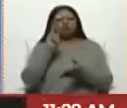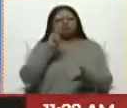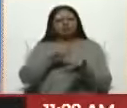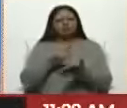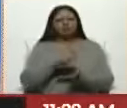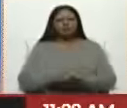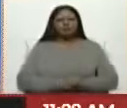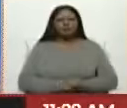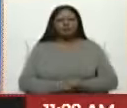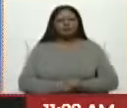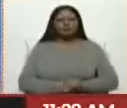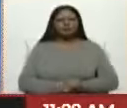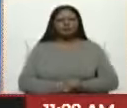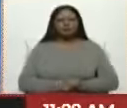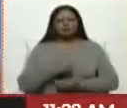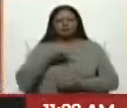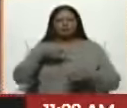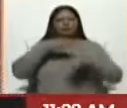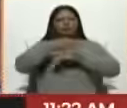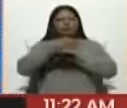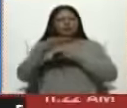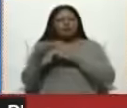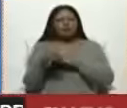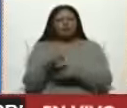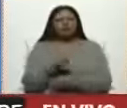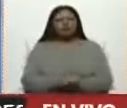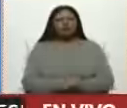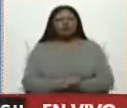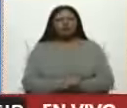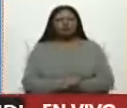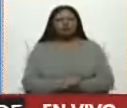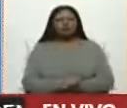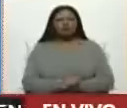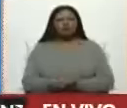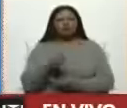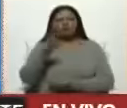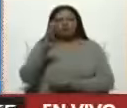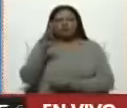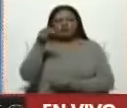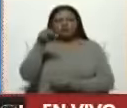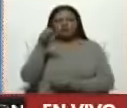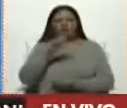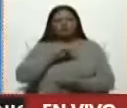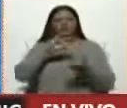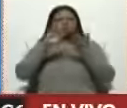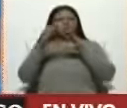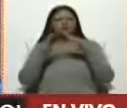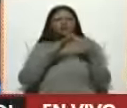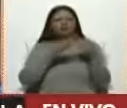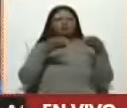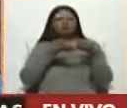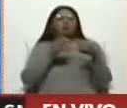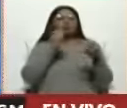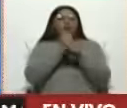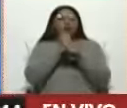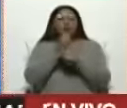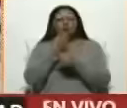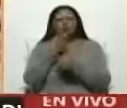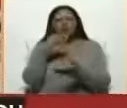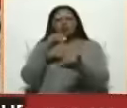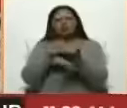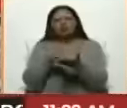trabajo de los municipios, de las VC, de las comunidades. Es el equipo de trabajo, bueno, que le ha